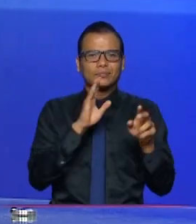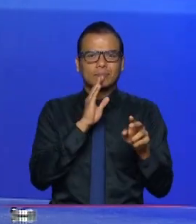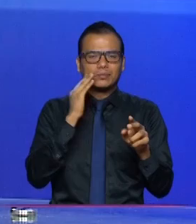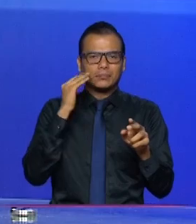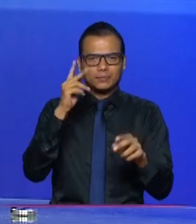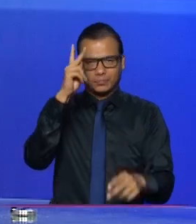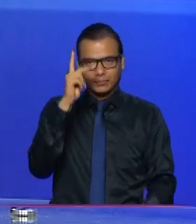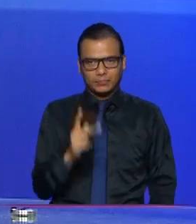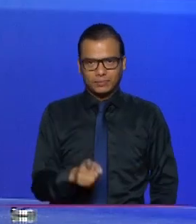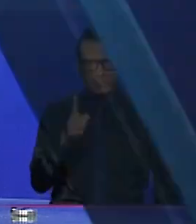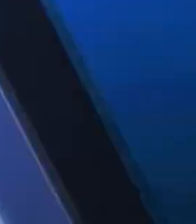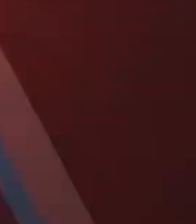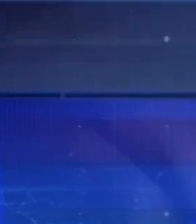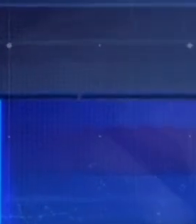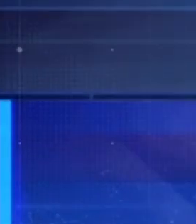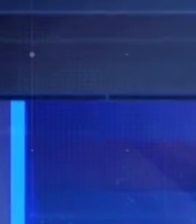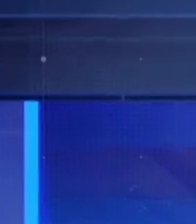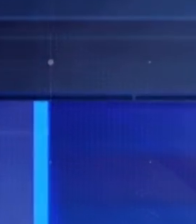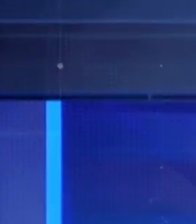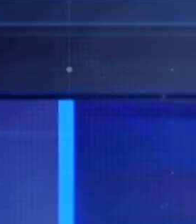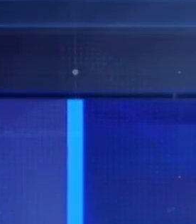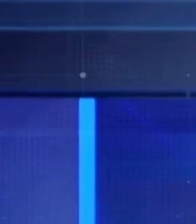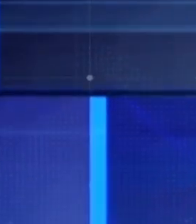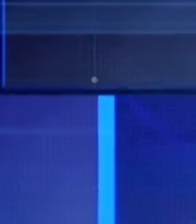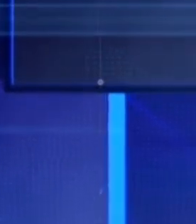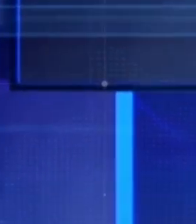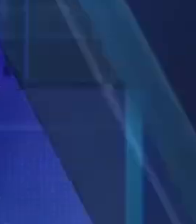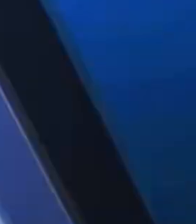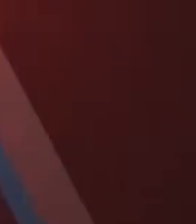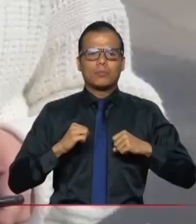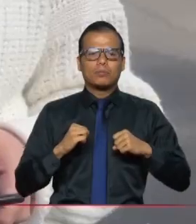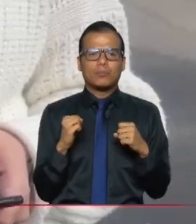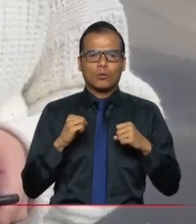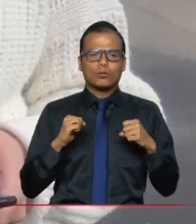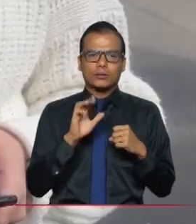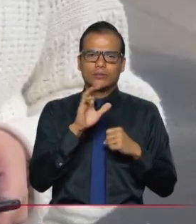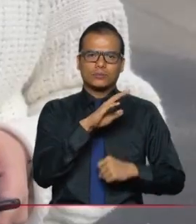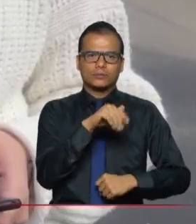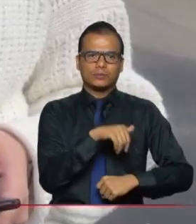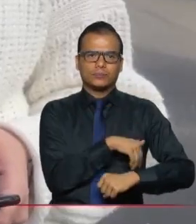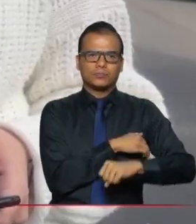Karen López. Karen, muy buenos días. ¿Qué dijo el jefe de esta cartera?